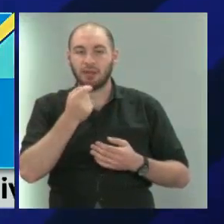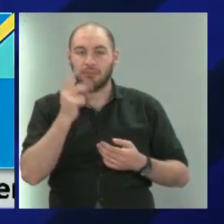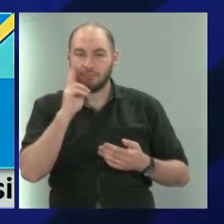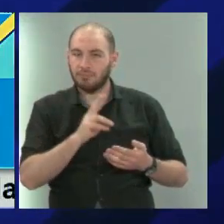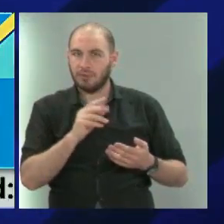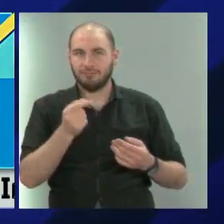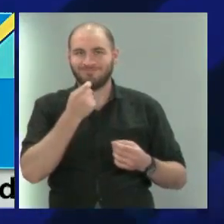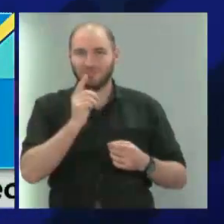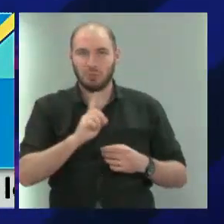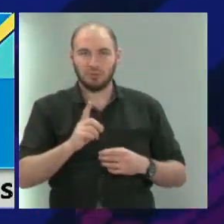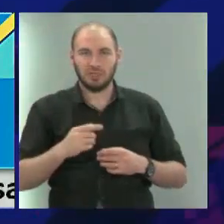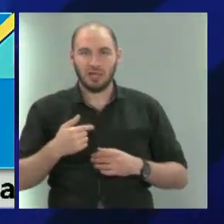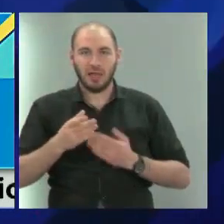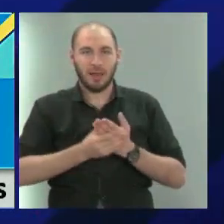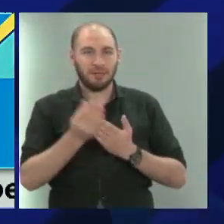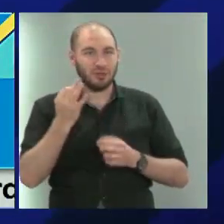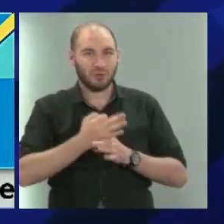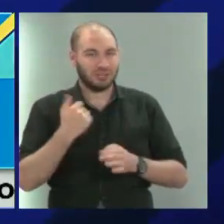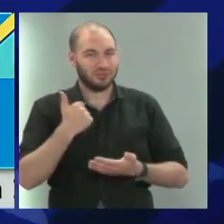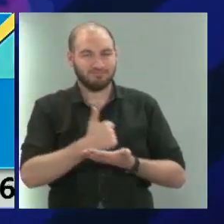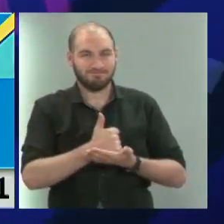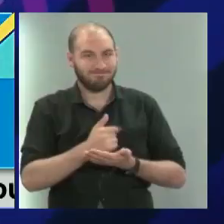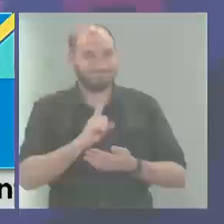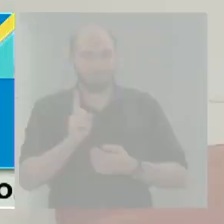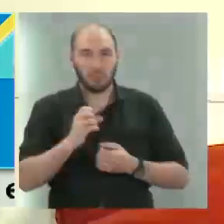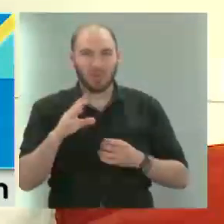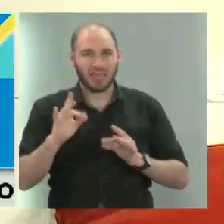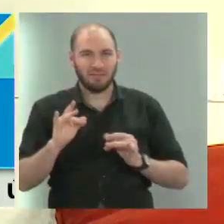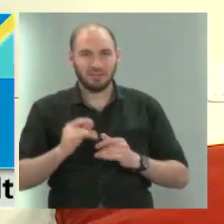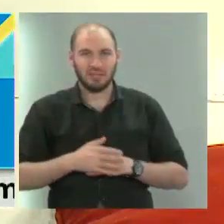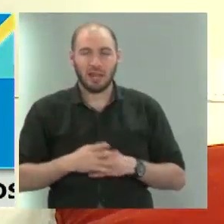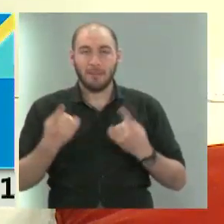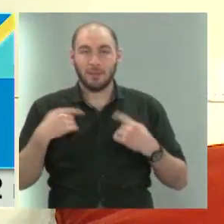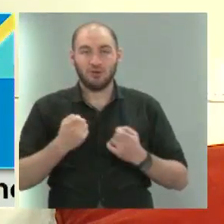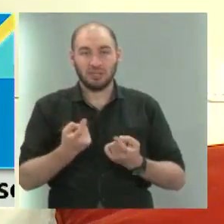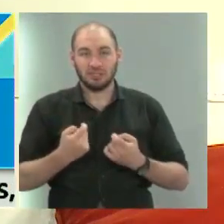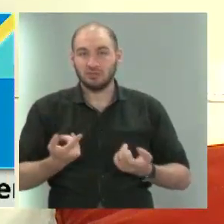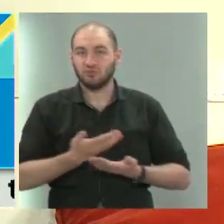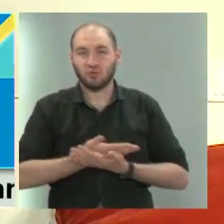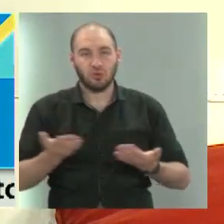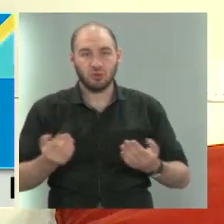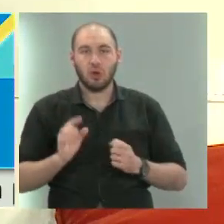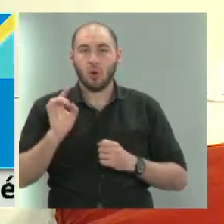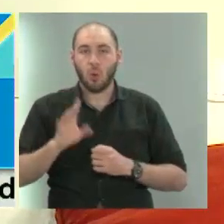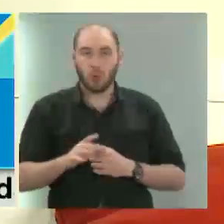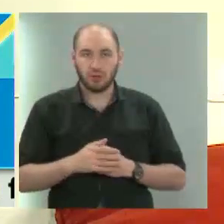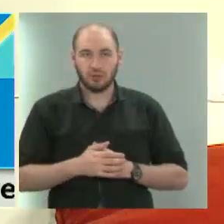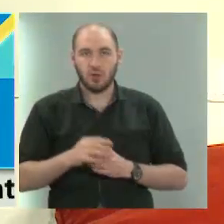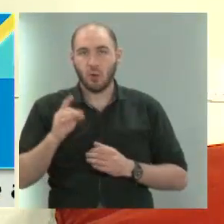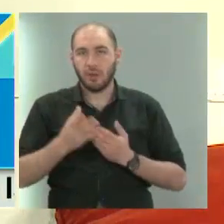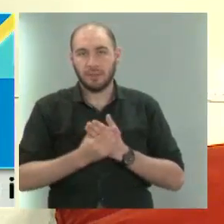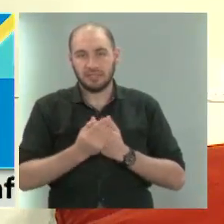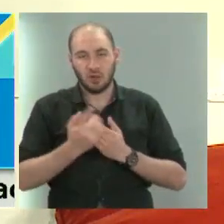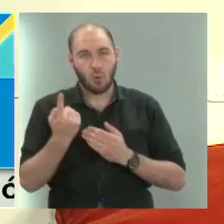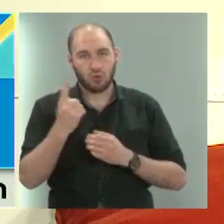sea, a mí no me gustaría estar en el lugar de un ministro de Educación, ¿no es cierto? Porque realmente es muy compleja, pero necesita de todos. Y no solamente no es un